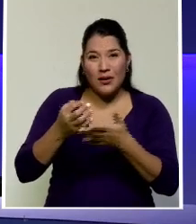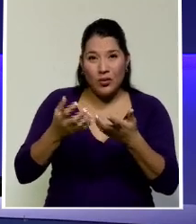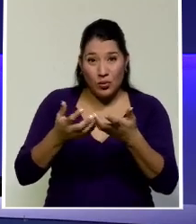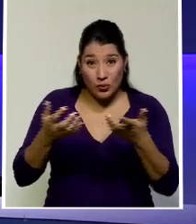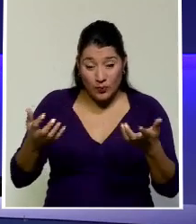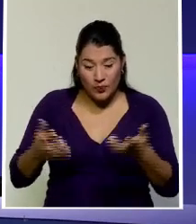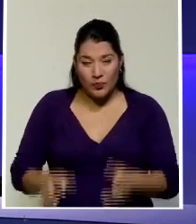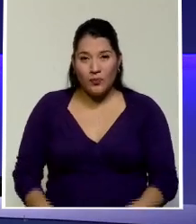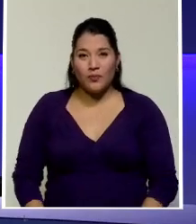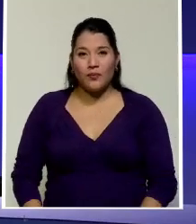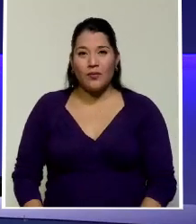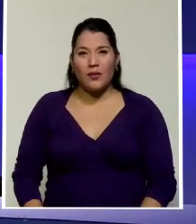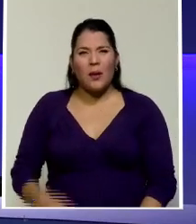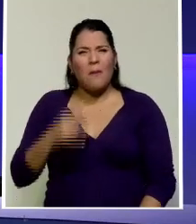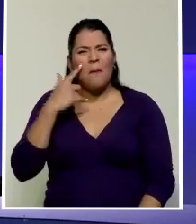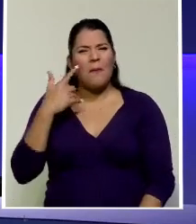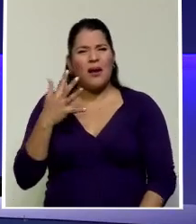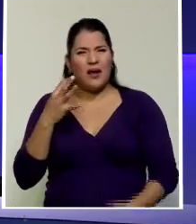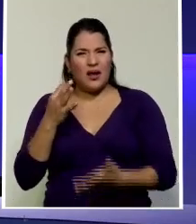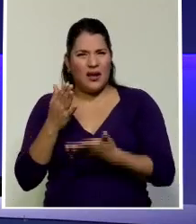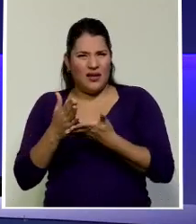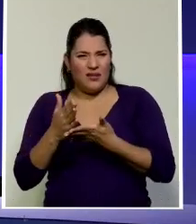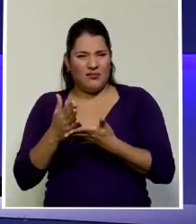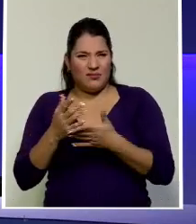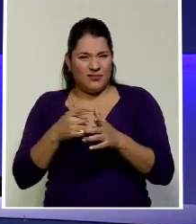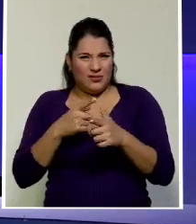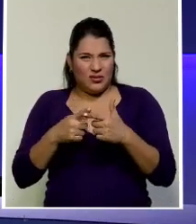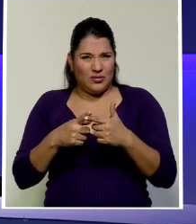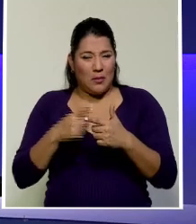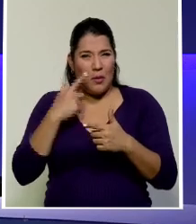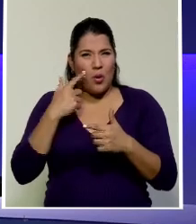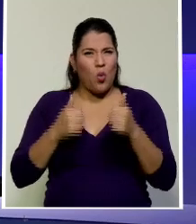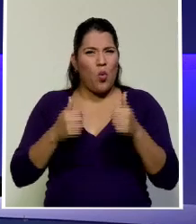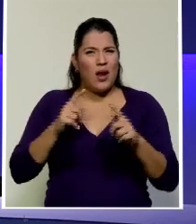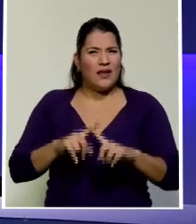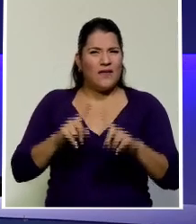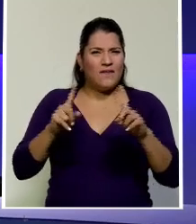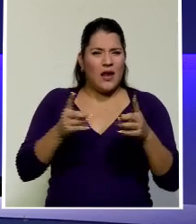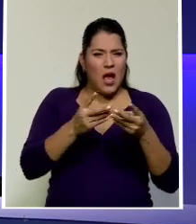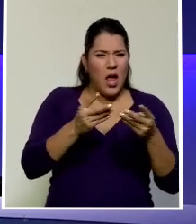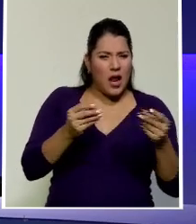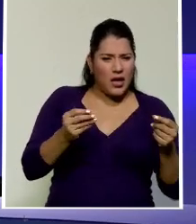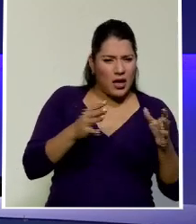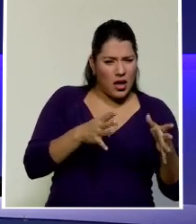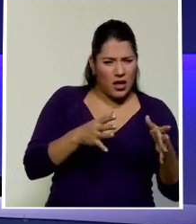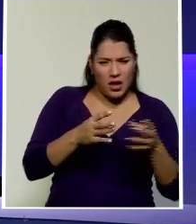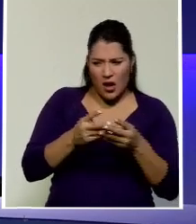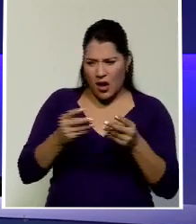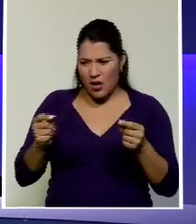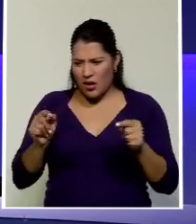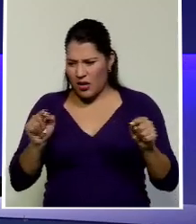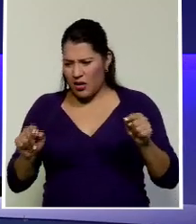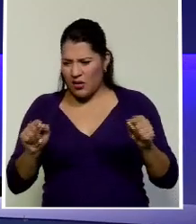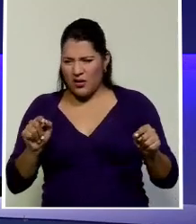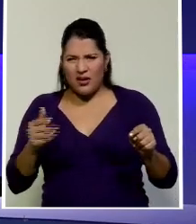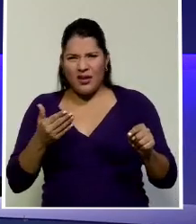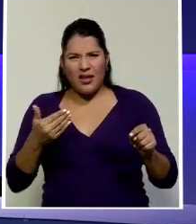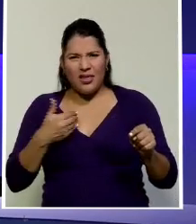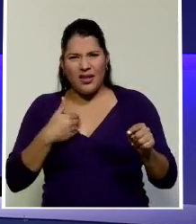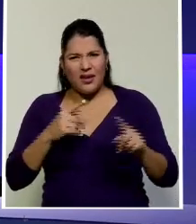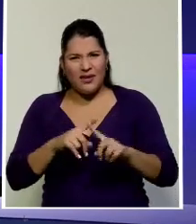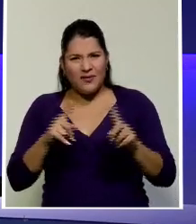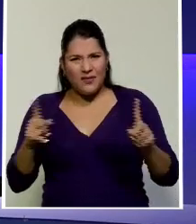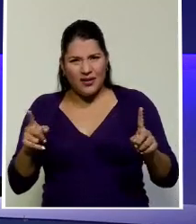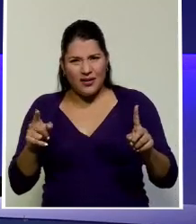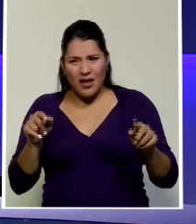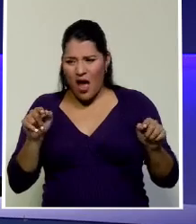mismo desierto. ¿Para qué un límite entonces? ¿Cuál es la diferencia entre una arena y la arena del otro lado? Si entre las dos no hay ninguna